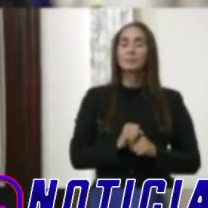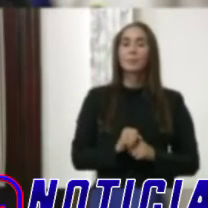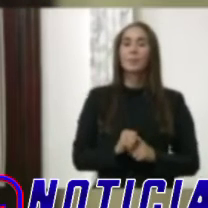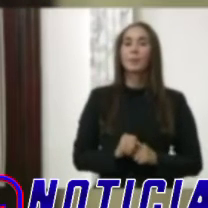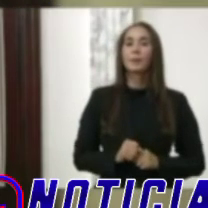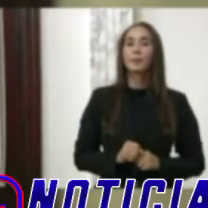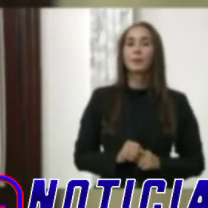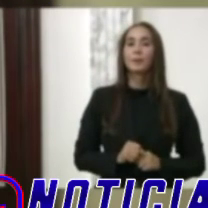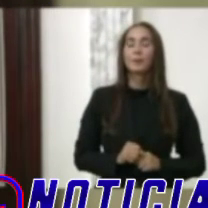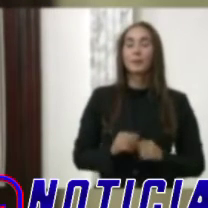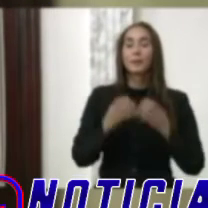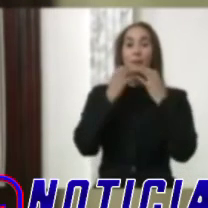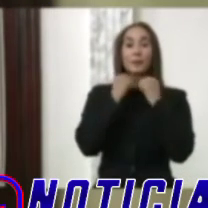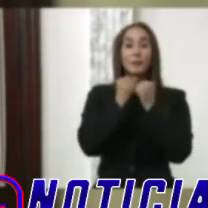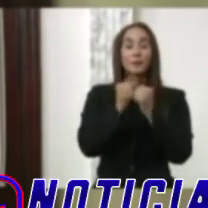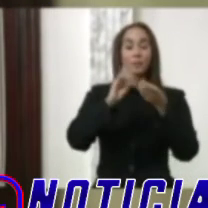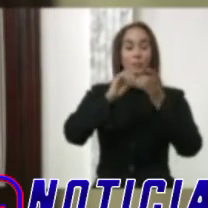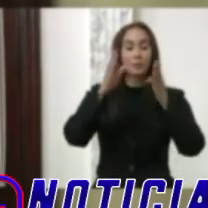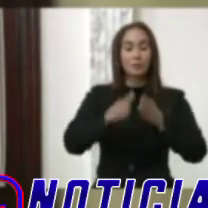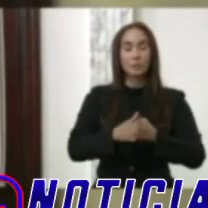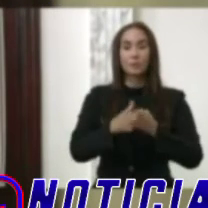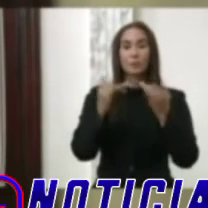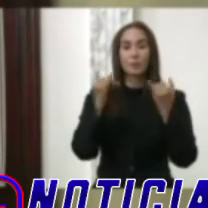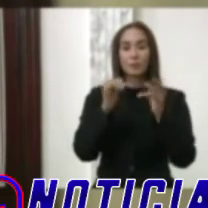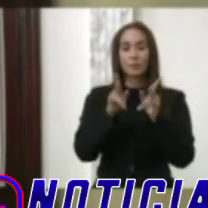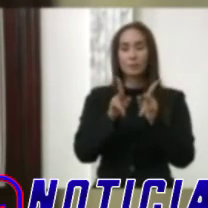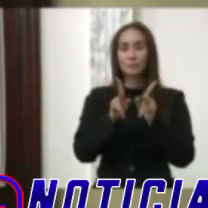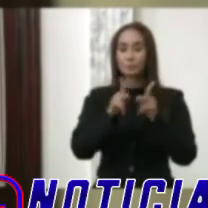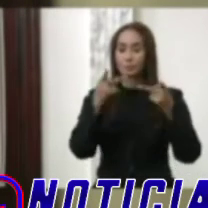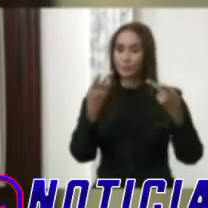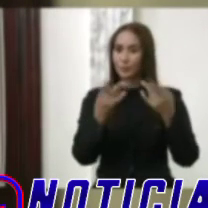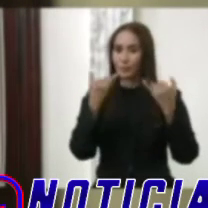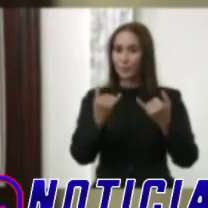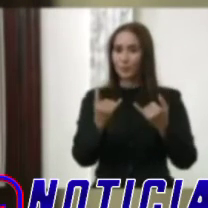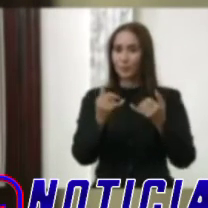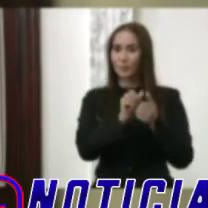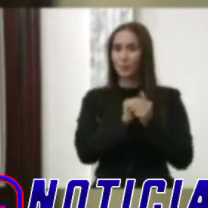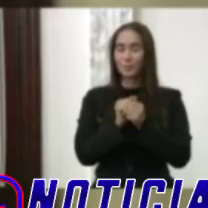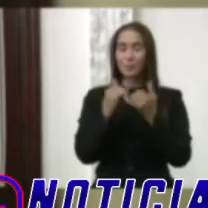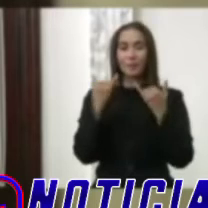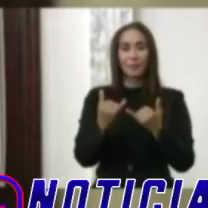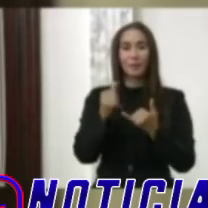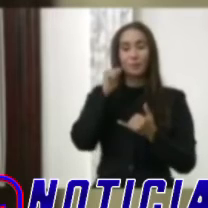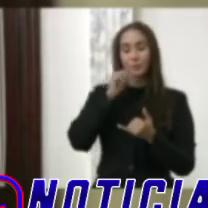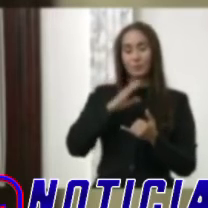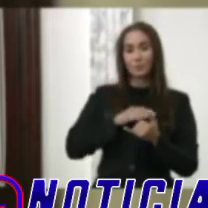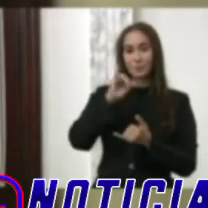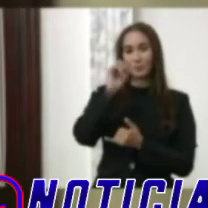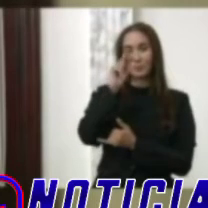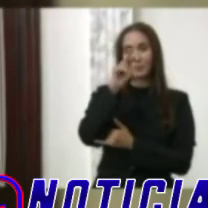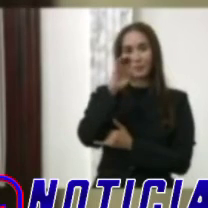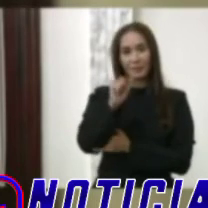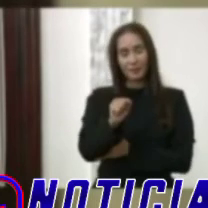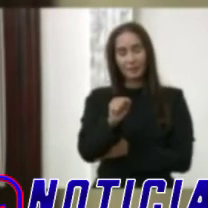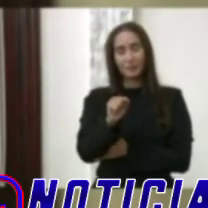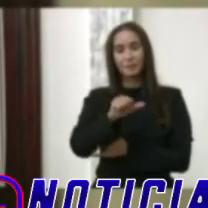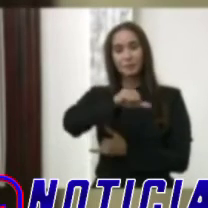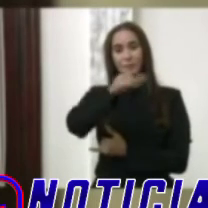Los queridos directores de diario que nos acompañan, doña Inés Aipum primero, Percio